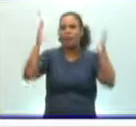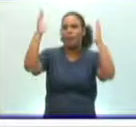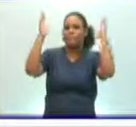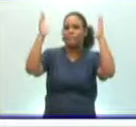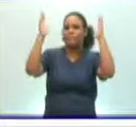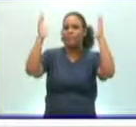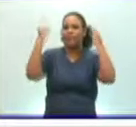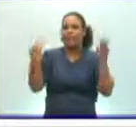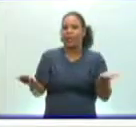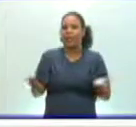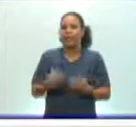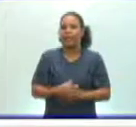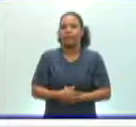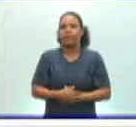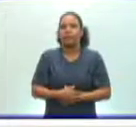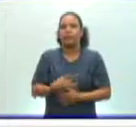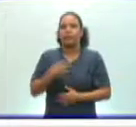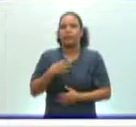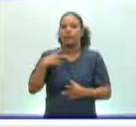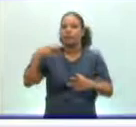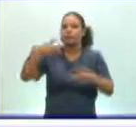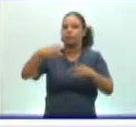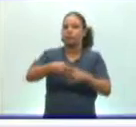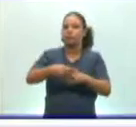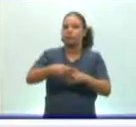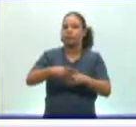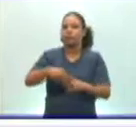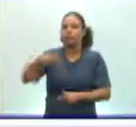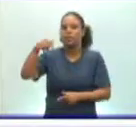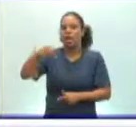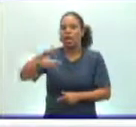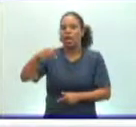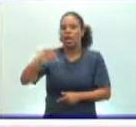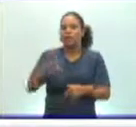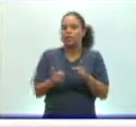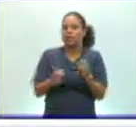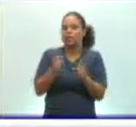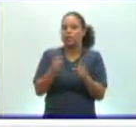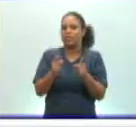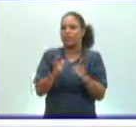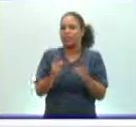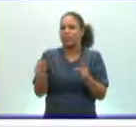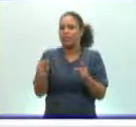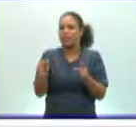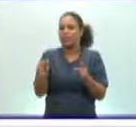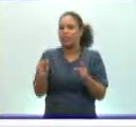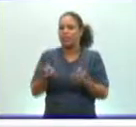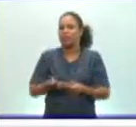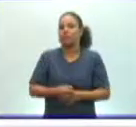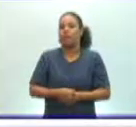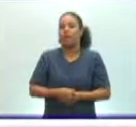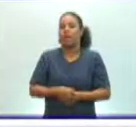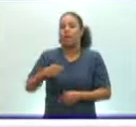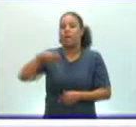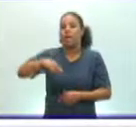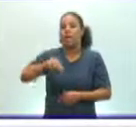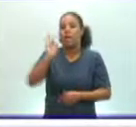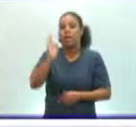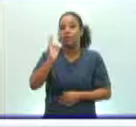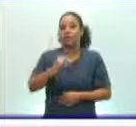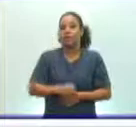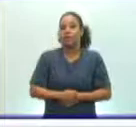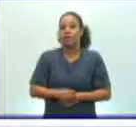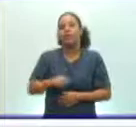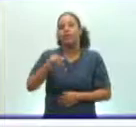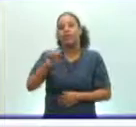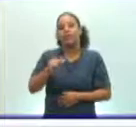paralelas que intersectan a esa semirrecta? GF y